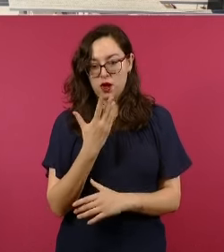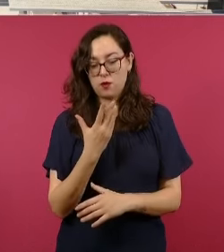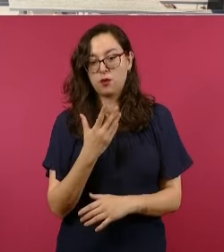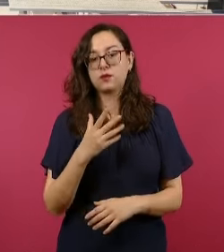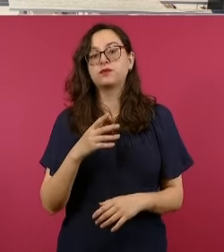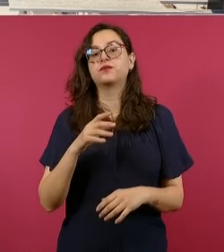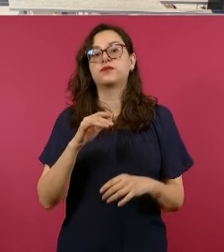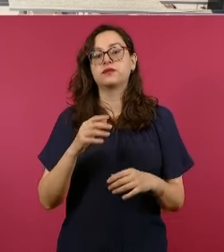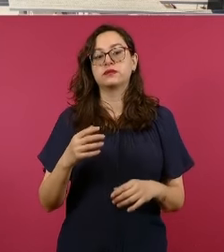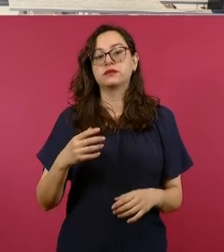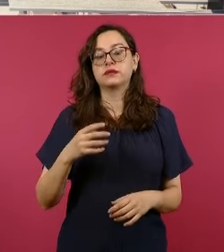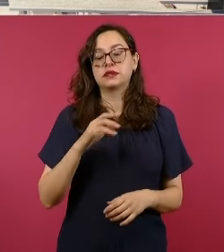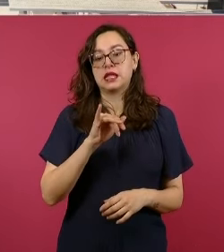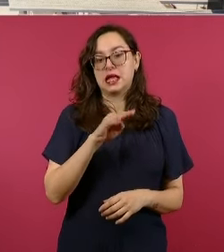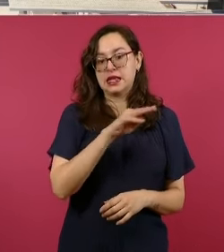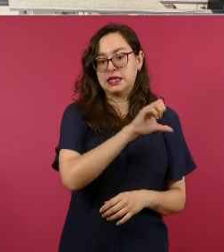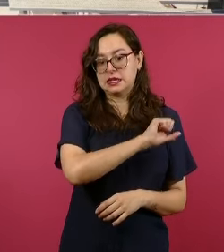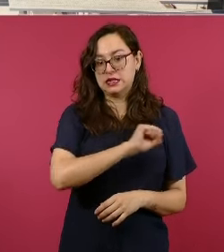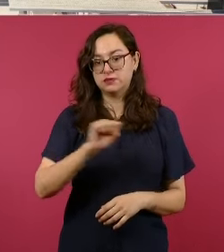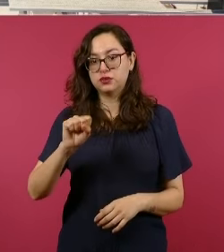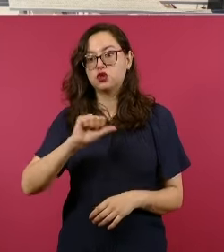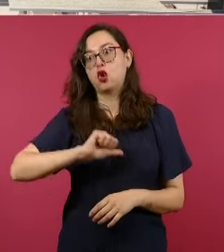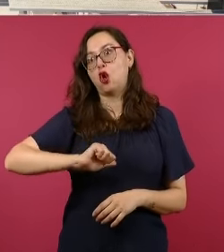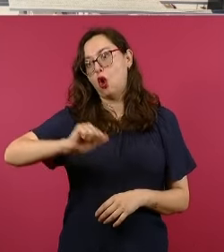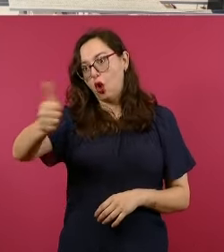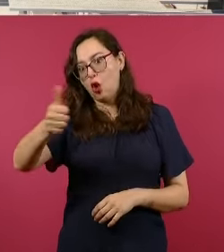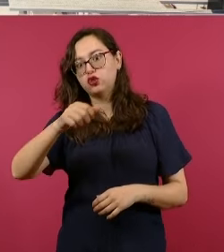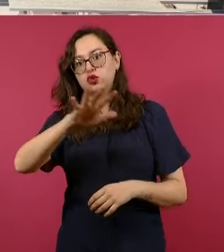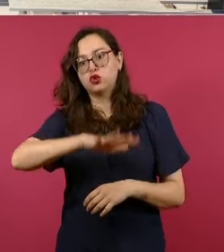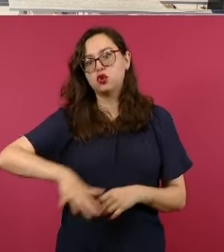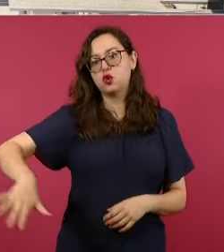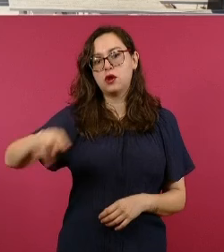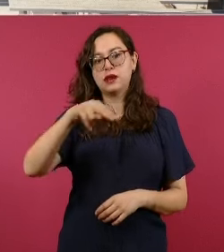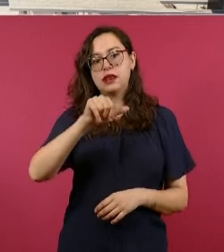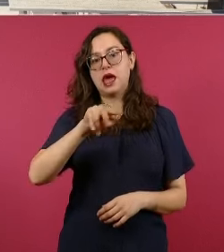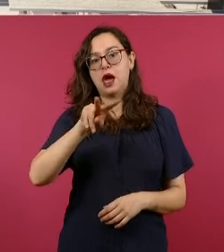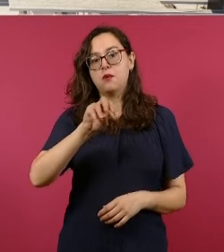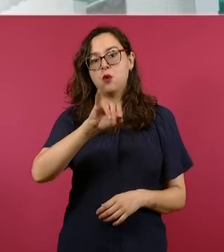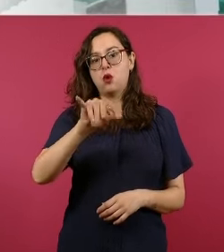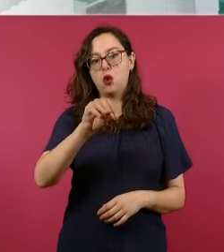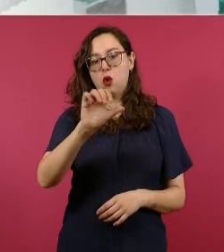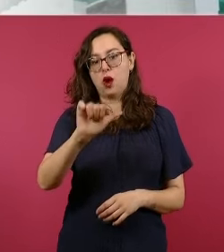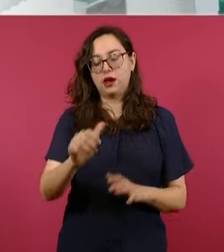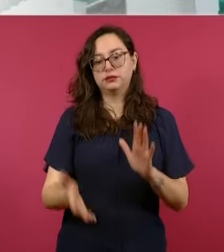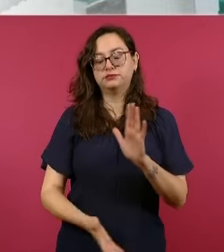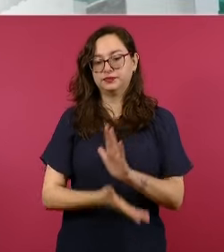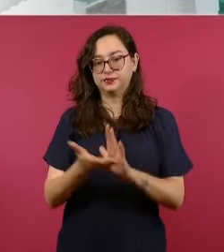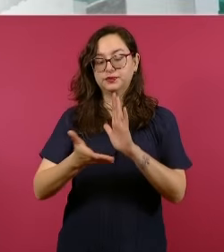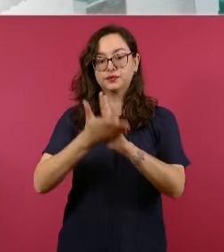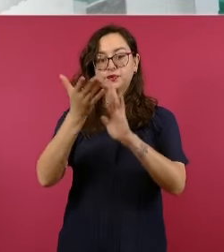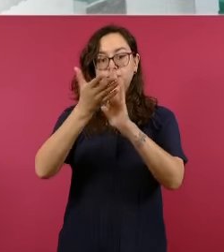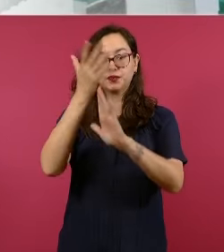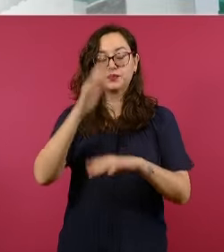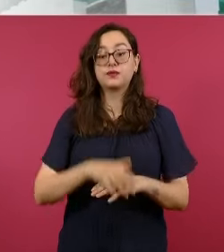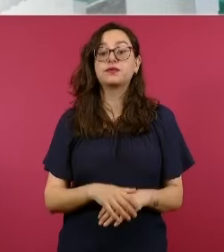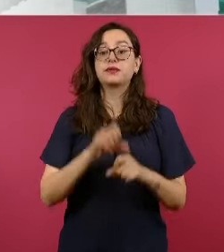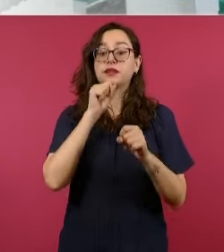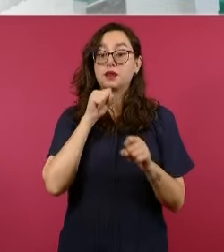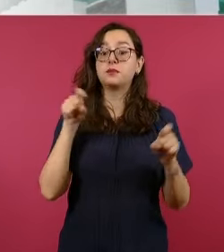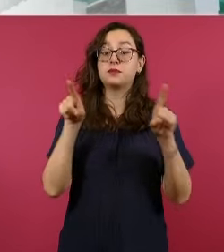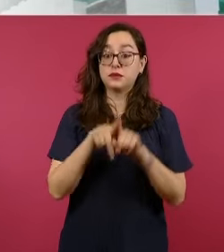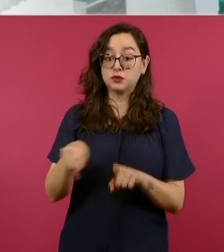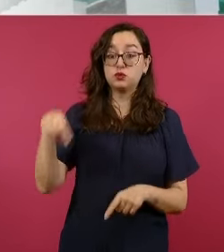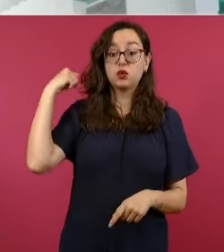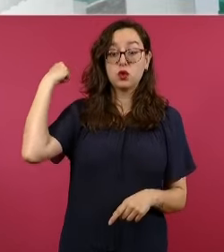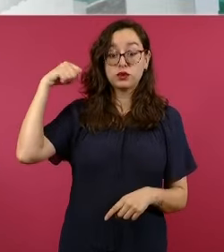construyendo el hospital eh de nabojoa en tlascala lo mismo el hospital más grande del Estado el anselmo Cervantes